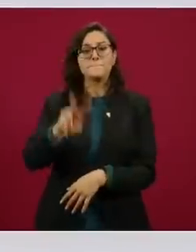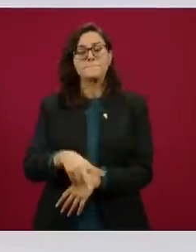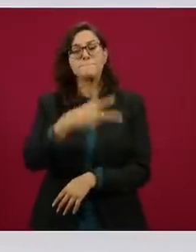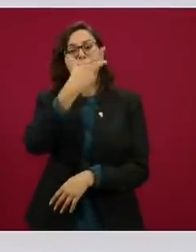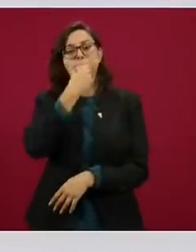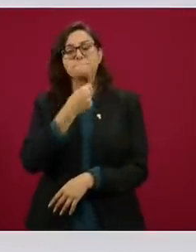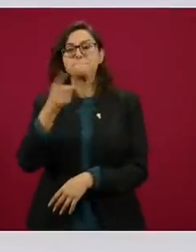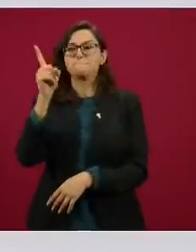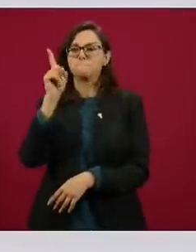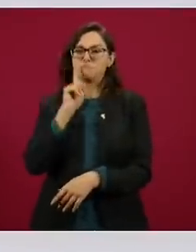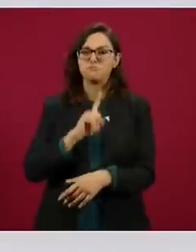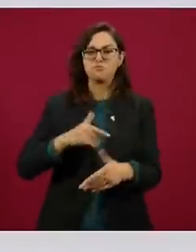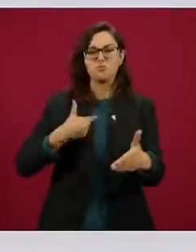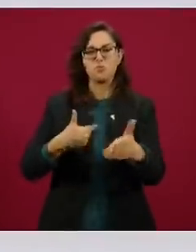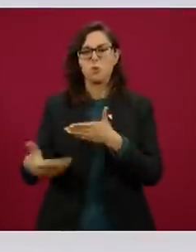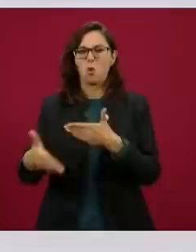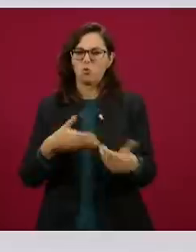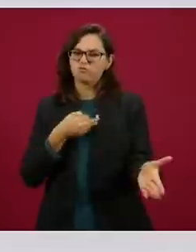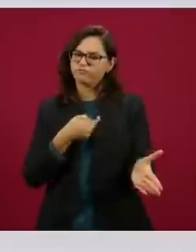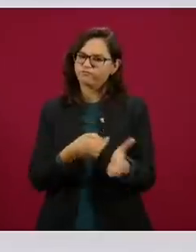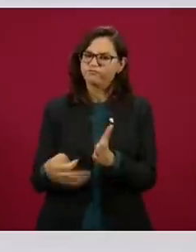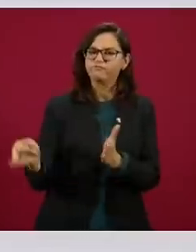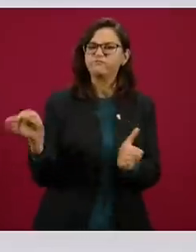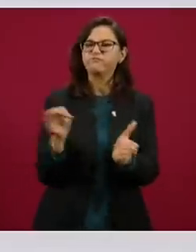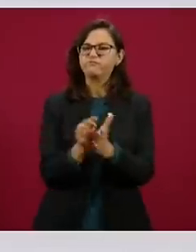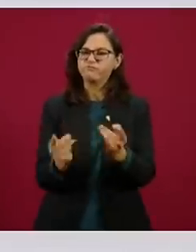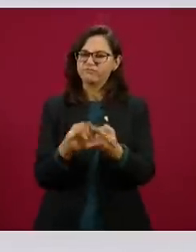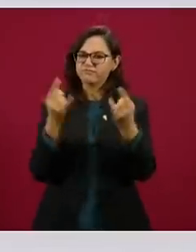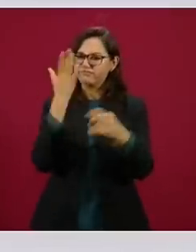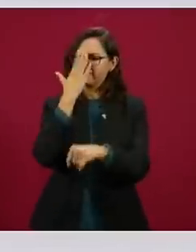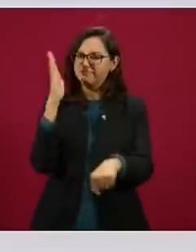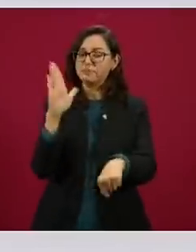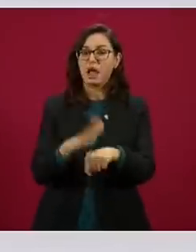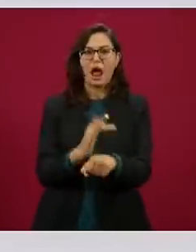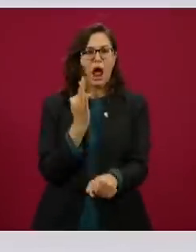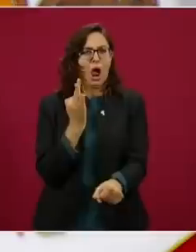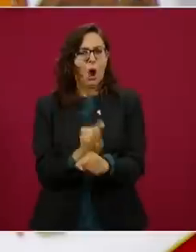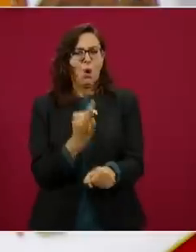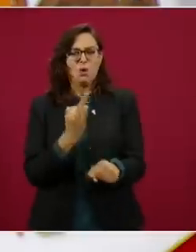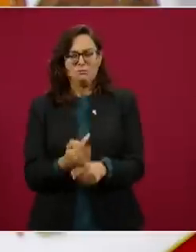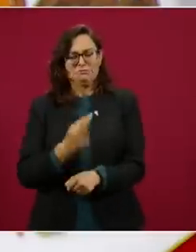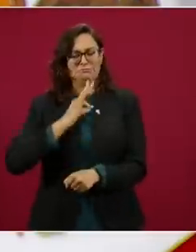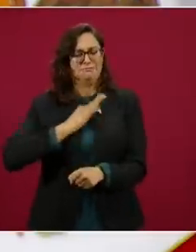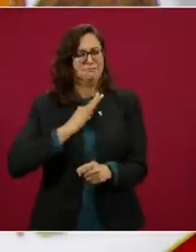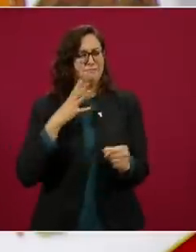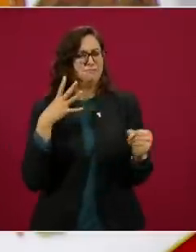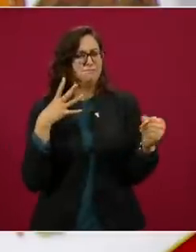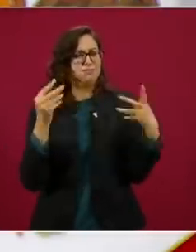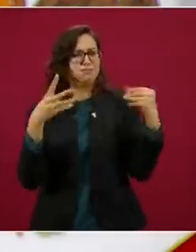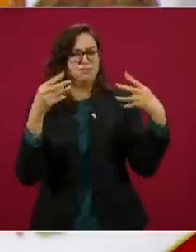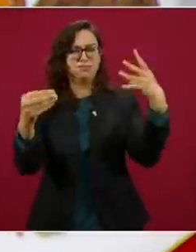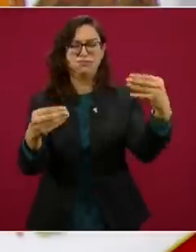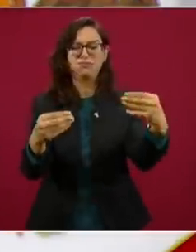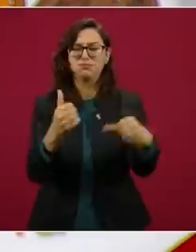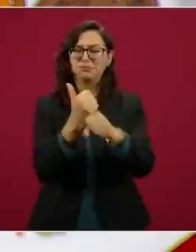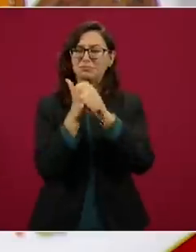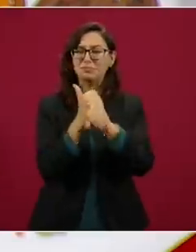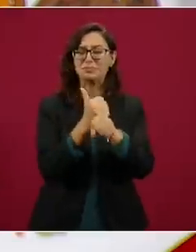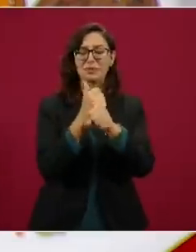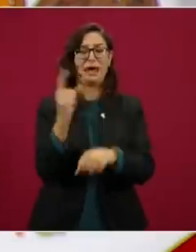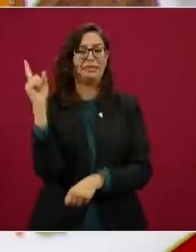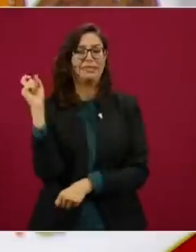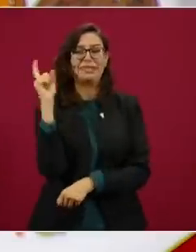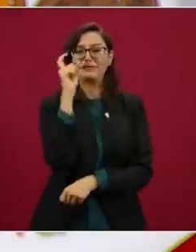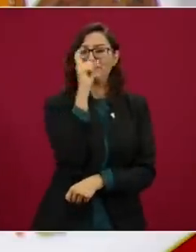21 en esta crisis sanitaria la más grande y la más retadora